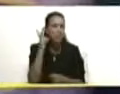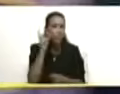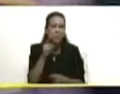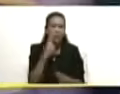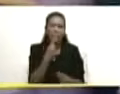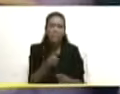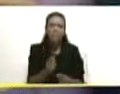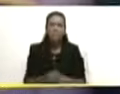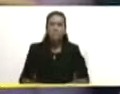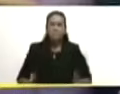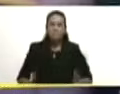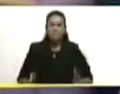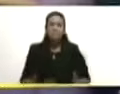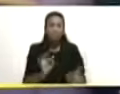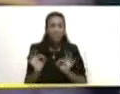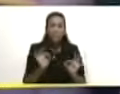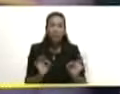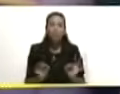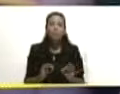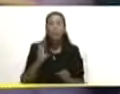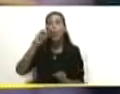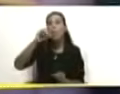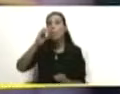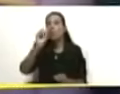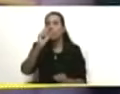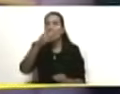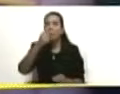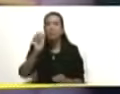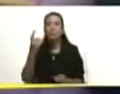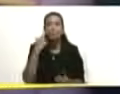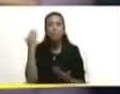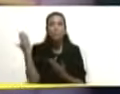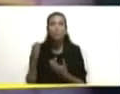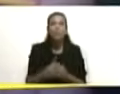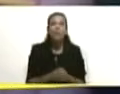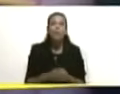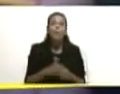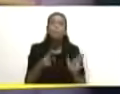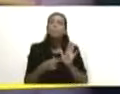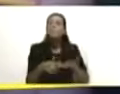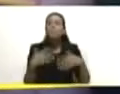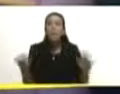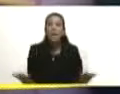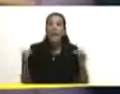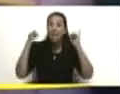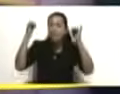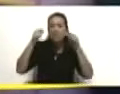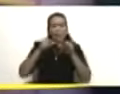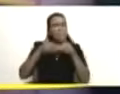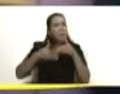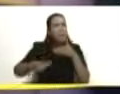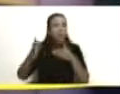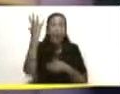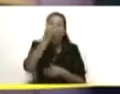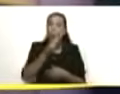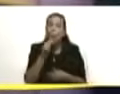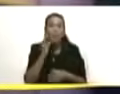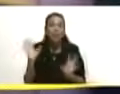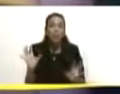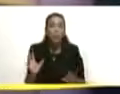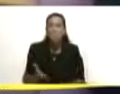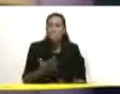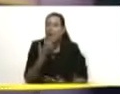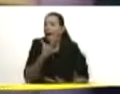El Dragon Fest se nos une al Mostacho Fest. El Mostacho Fest, presidente, es la fiesta permanente de la juventud. No hay nada